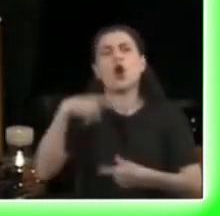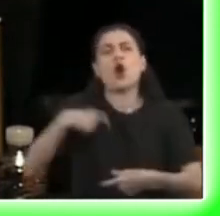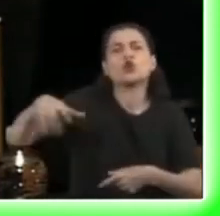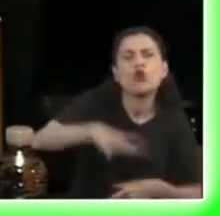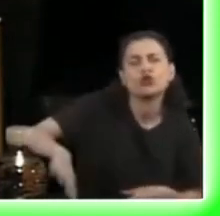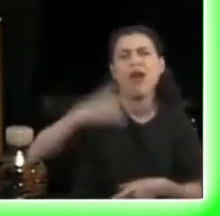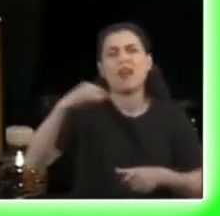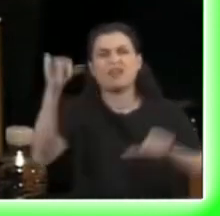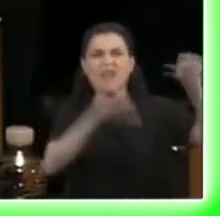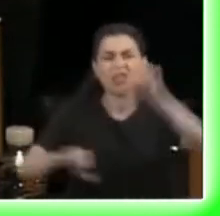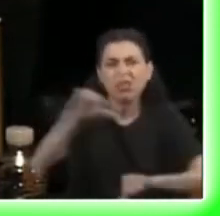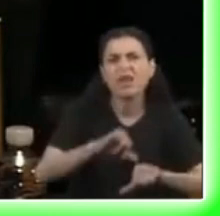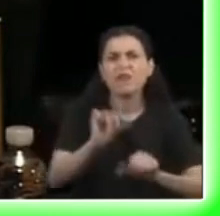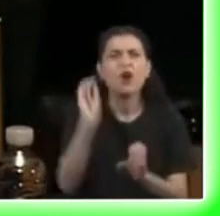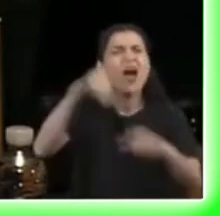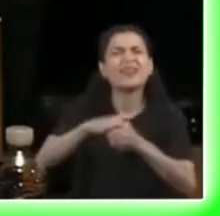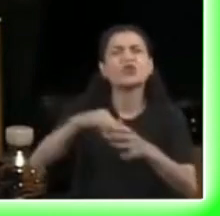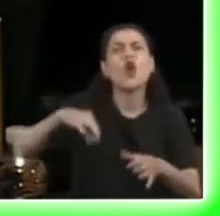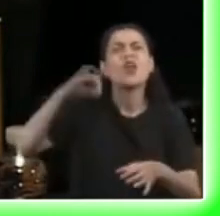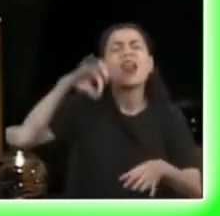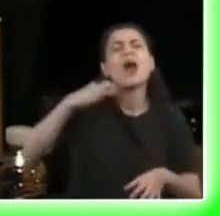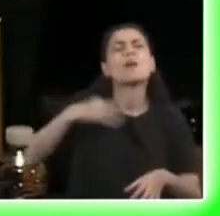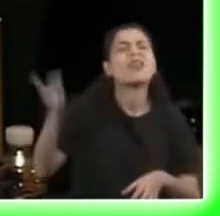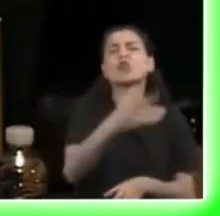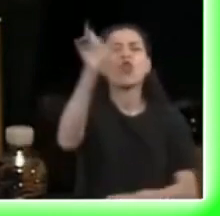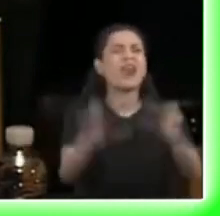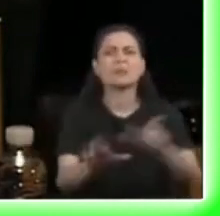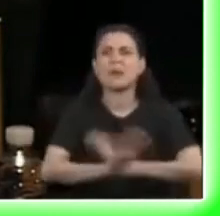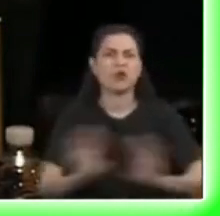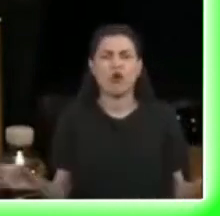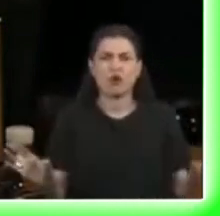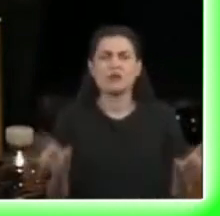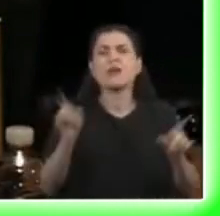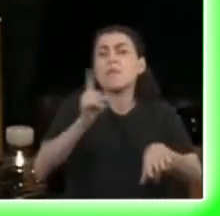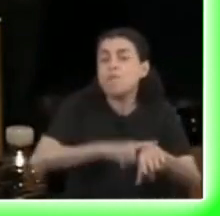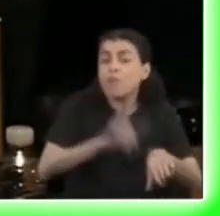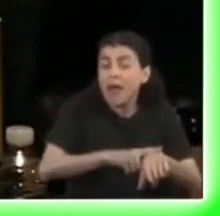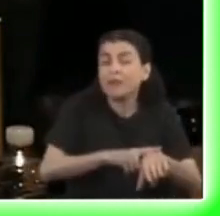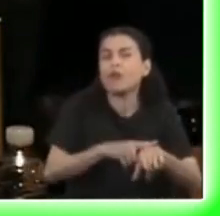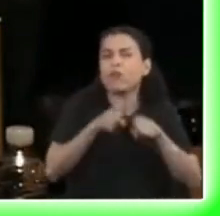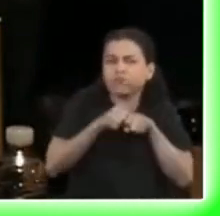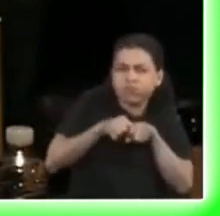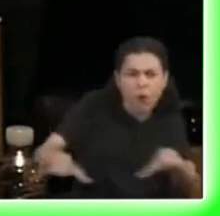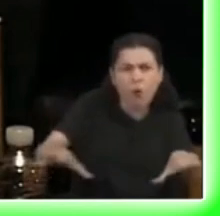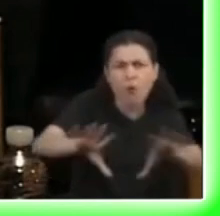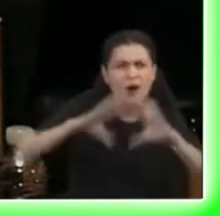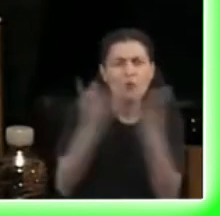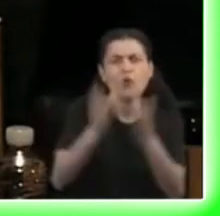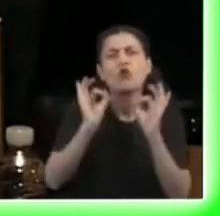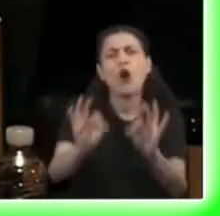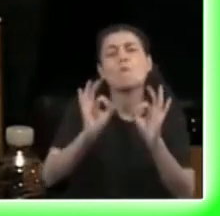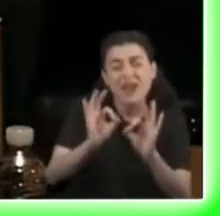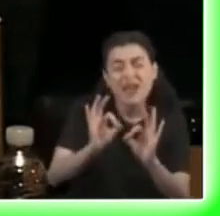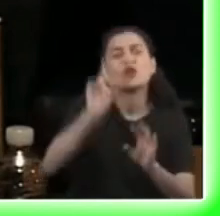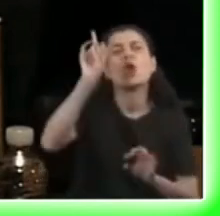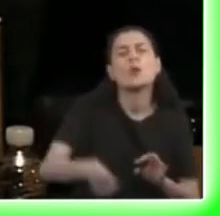y en todas las dimensiones de la vida humana. O sea, este periodo de expansión de la vida humana fue posible porque se cultivaron,